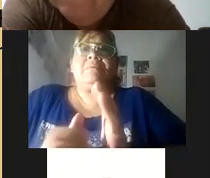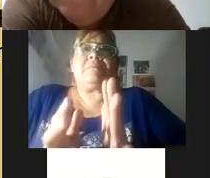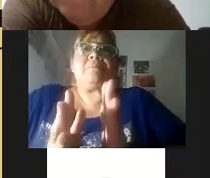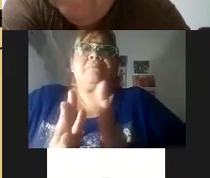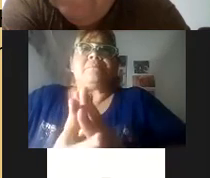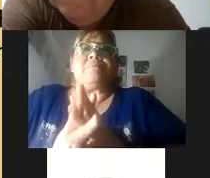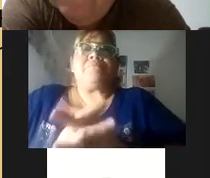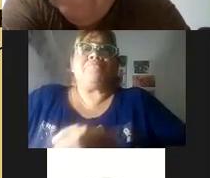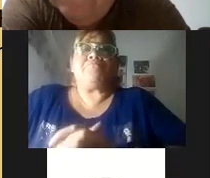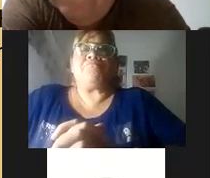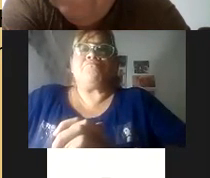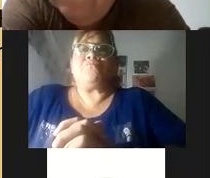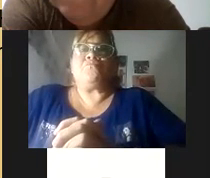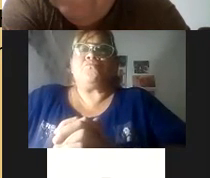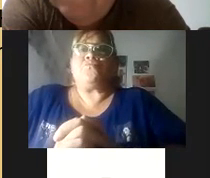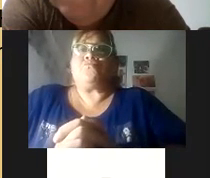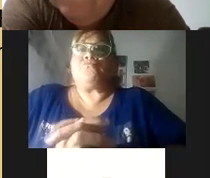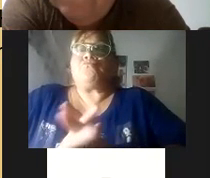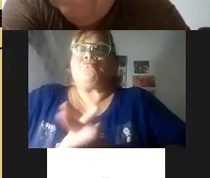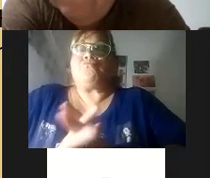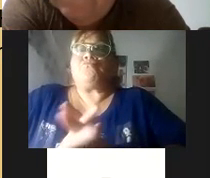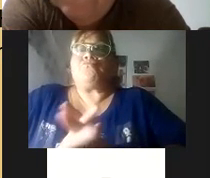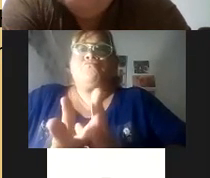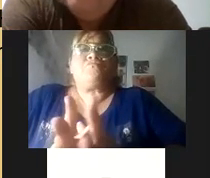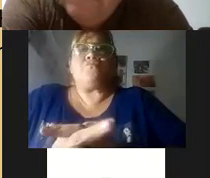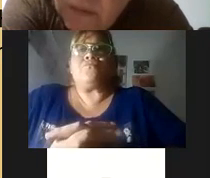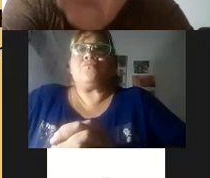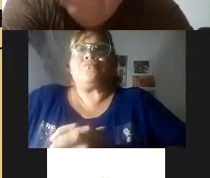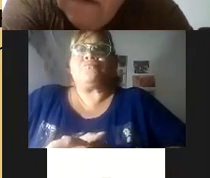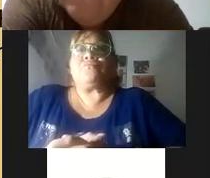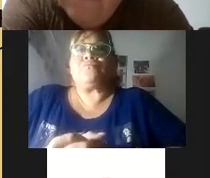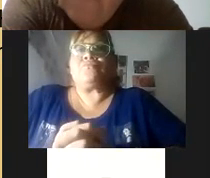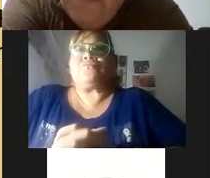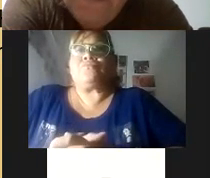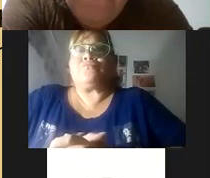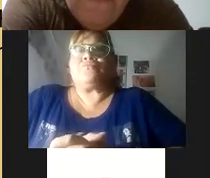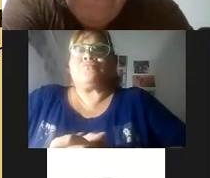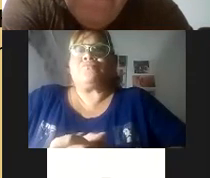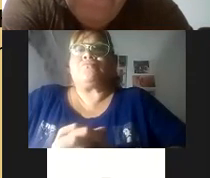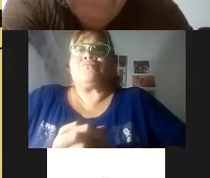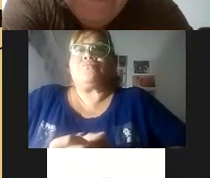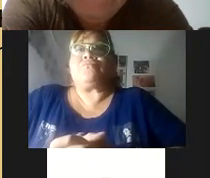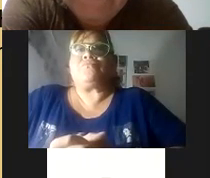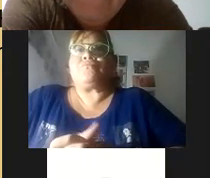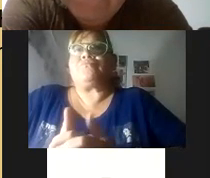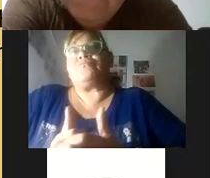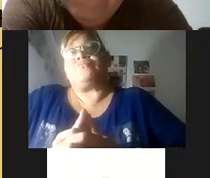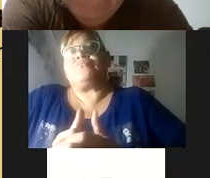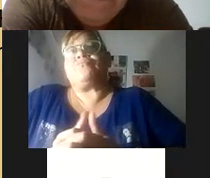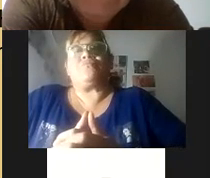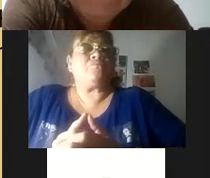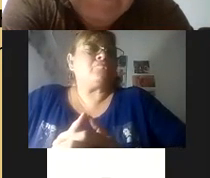Y Un depósito de calcio, de fósforo. Muy bien, muy bien, muy bien.